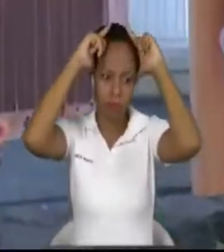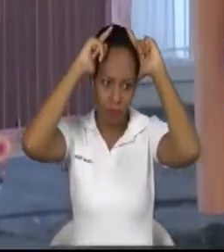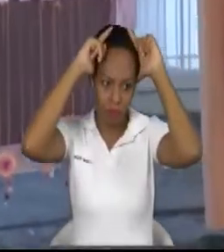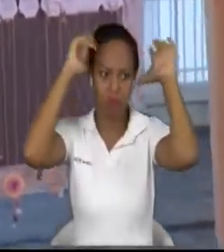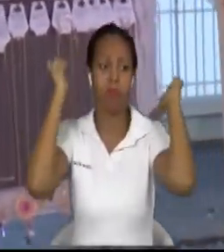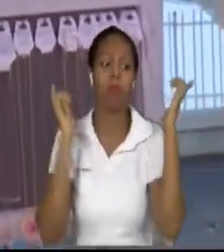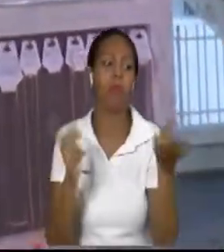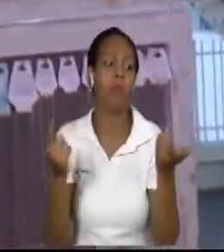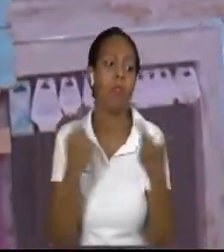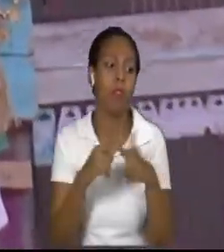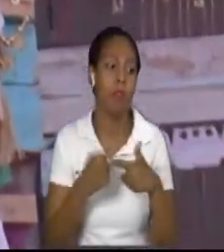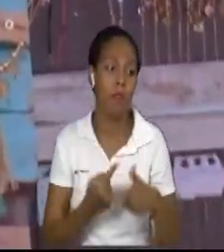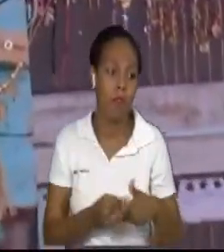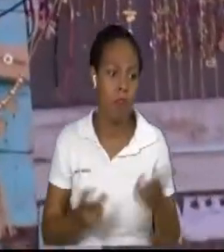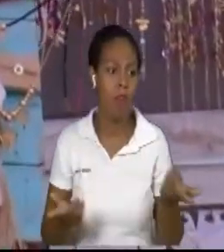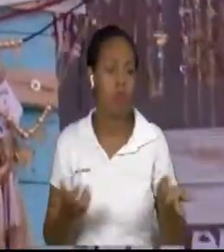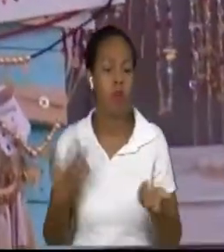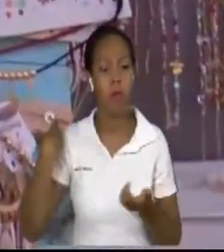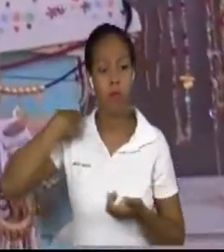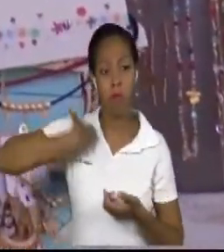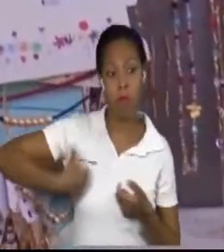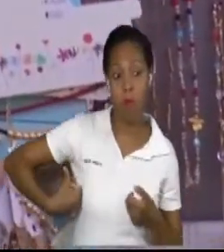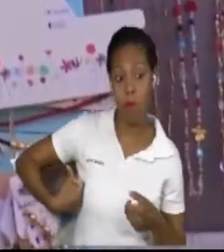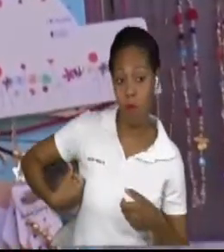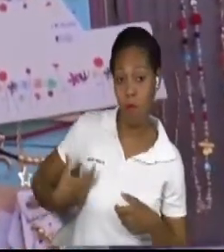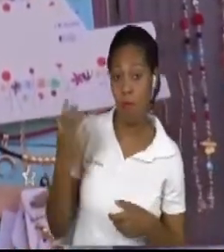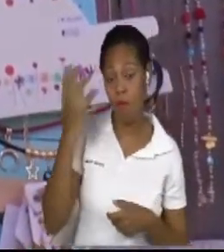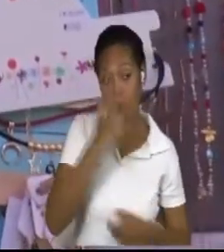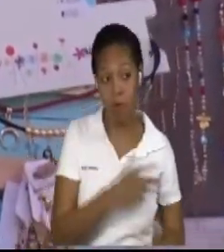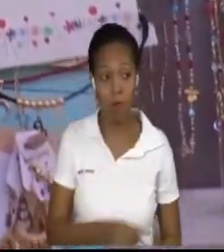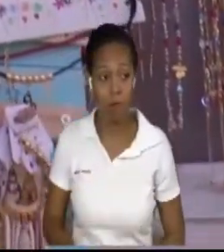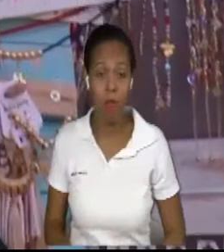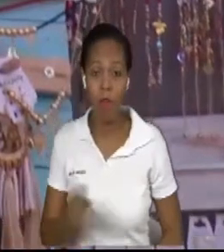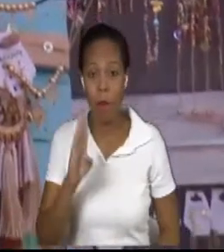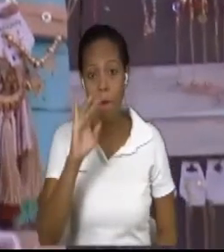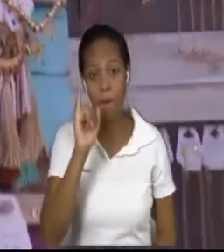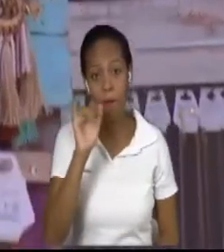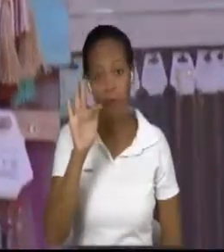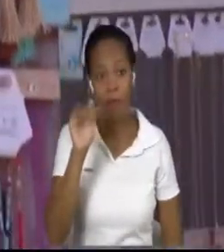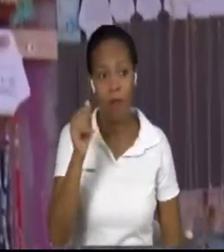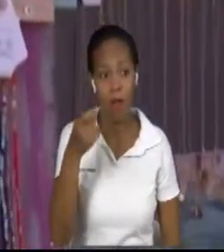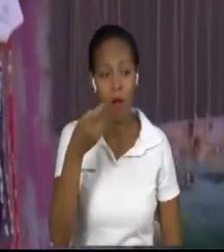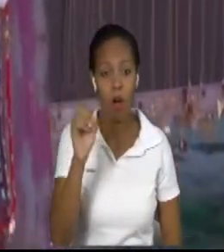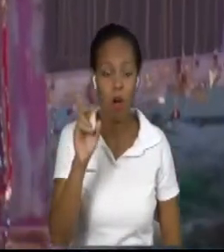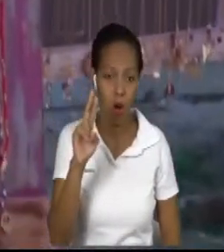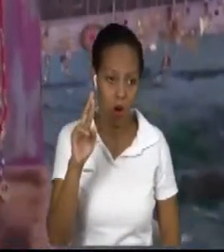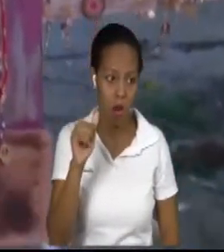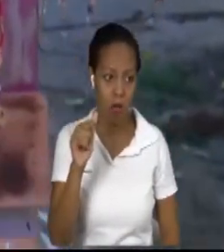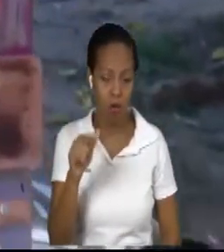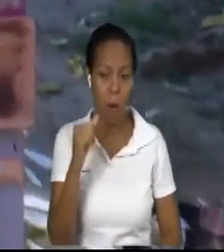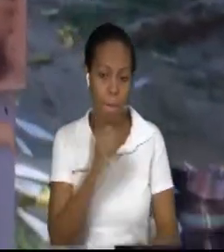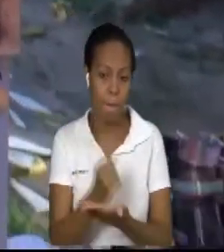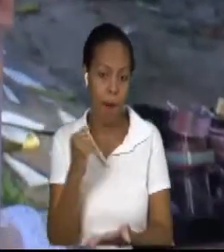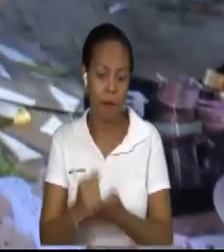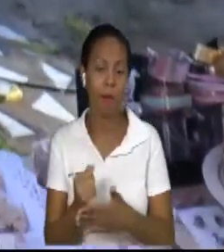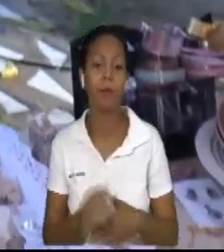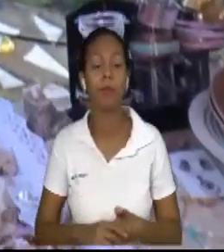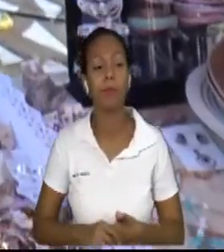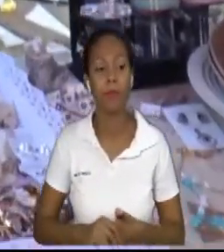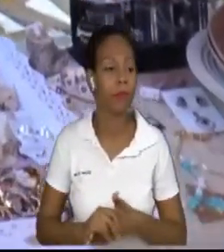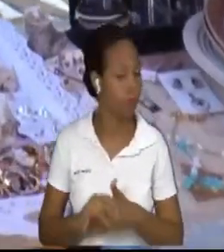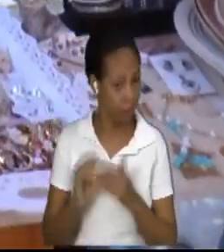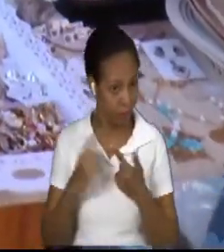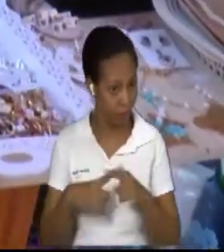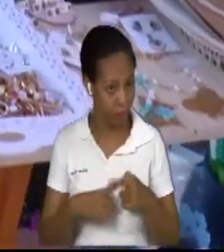coleros, también manejamos la línea de bolsos muy lindos de la marca Bitácora. De verdad que los esperamos aquí en la feria y también los esperamos para tener el gusto de